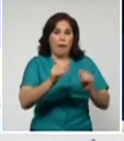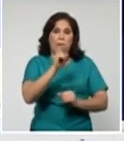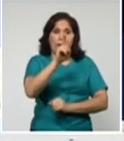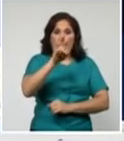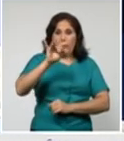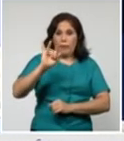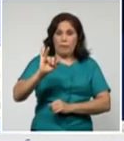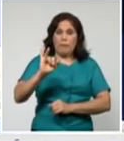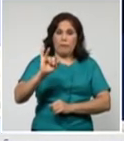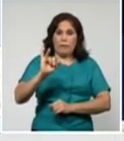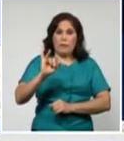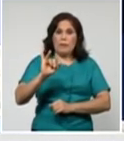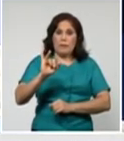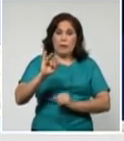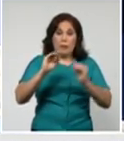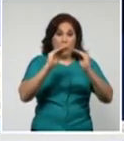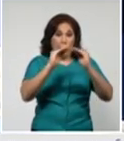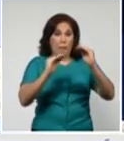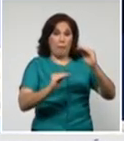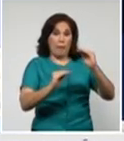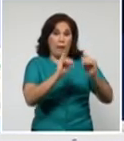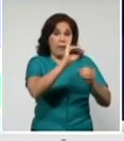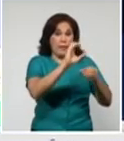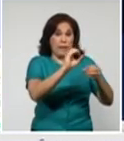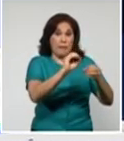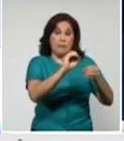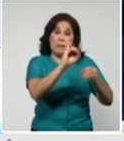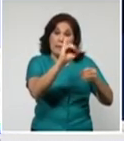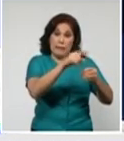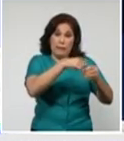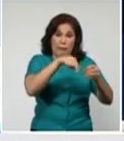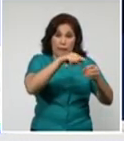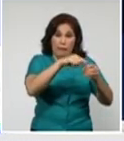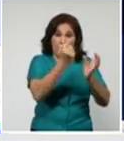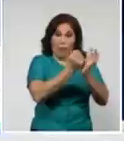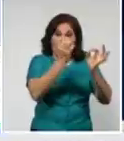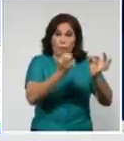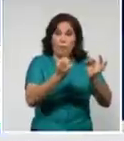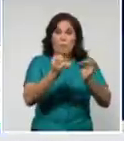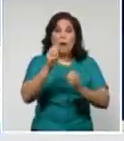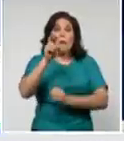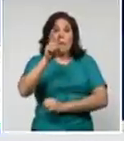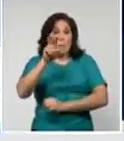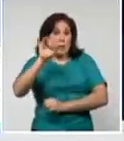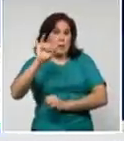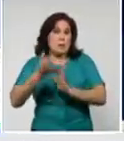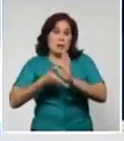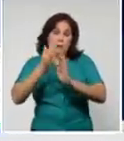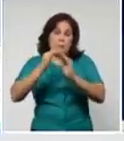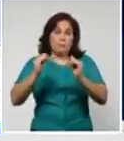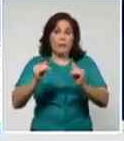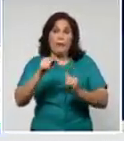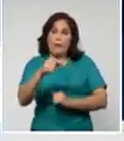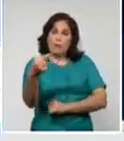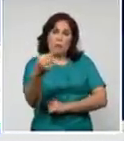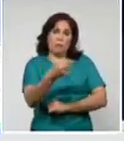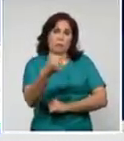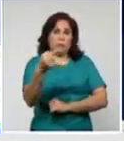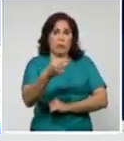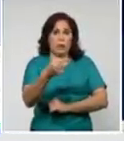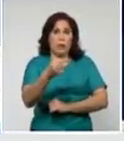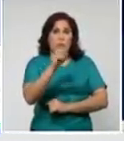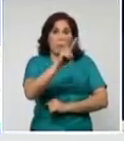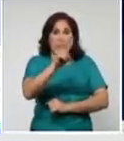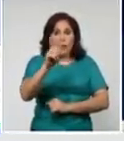altas, cifra inferior al número de casos que ingresaron, indicador negativo, 22 de